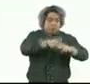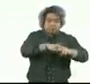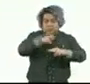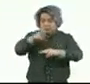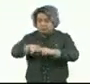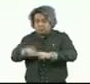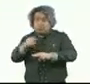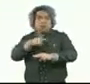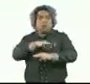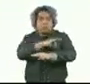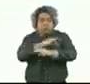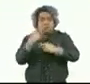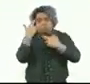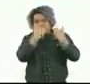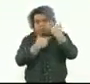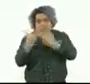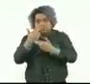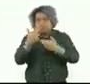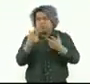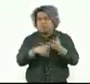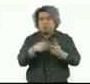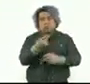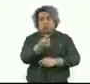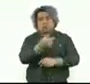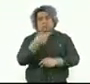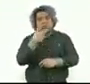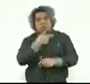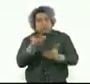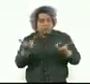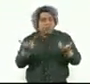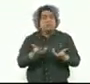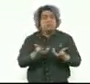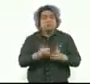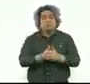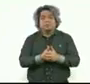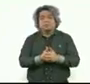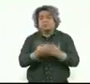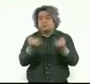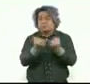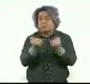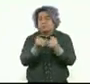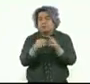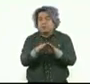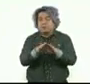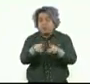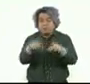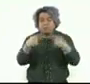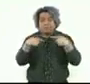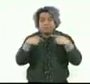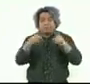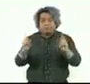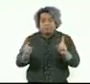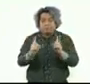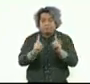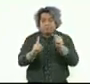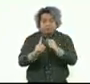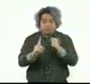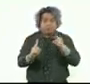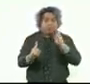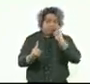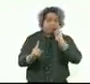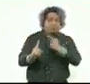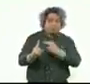estudios de laboratorio de manera inmediata y con esto dar una atención resolutiva. Y